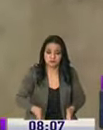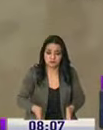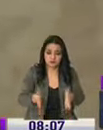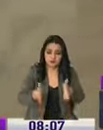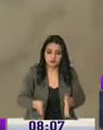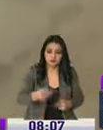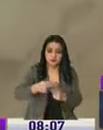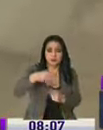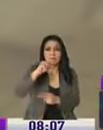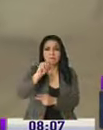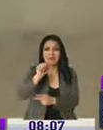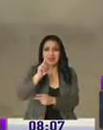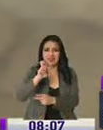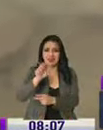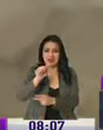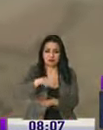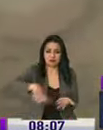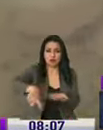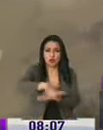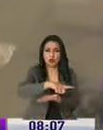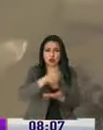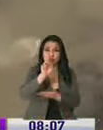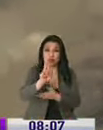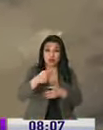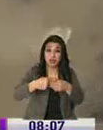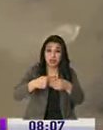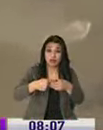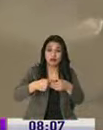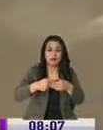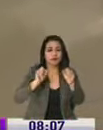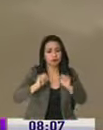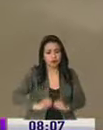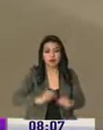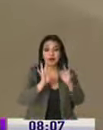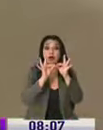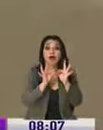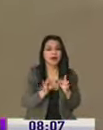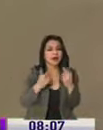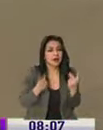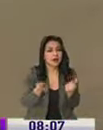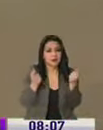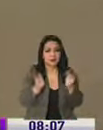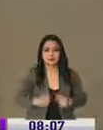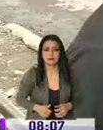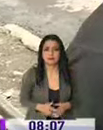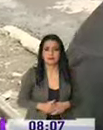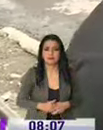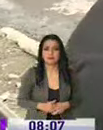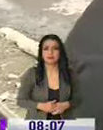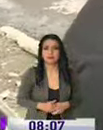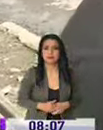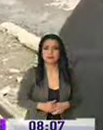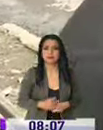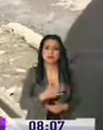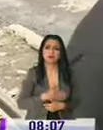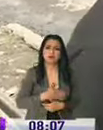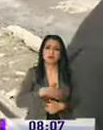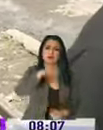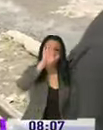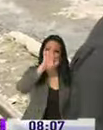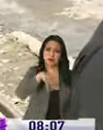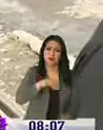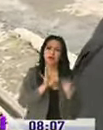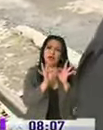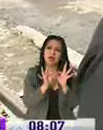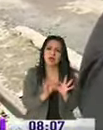Manglar Alto en el sector de San Bartolo pueda ser arreglado lo antes posible. Que por favor vengan a arreglar,